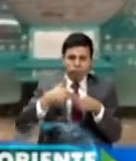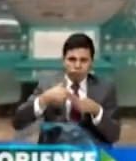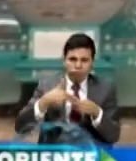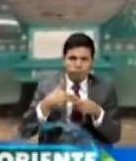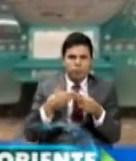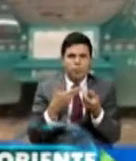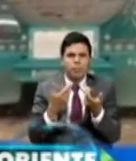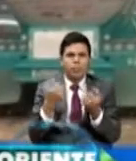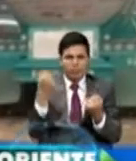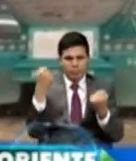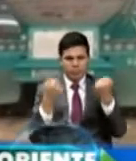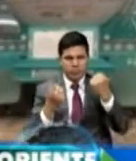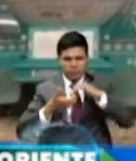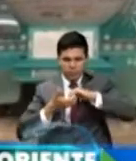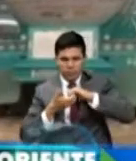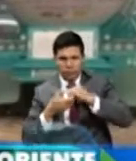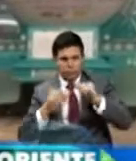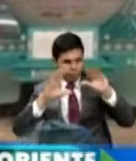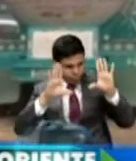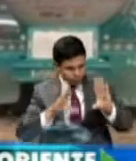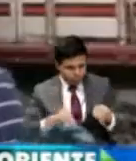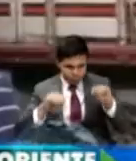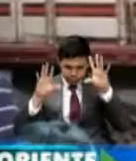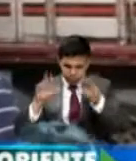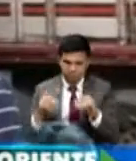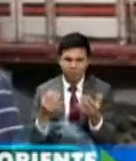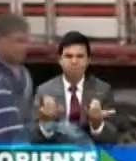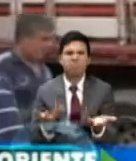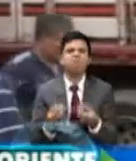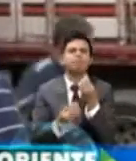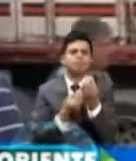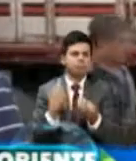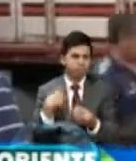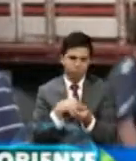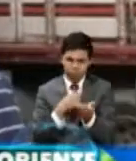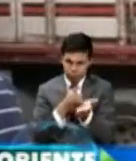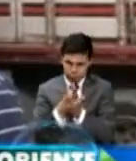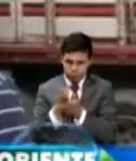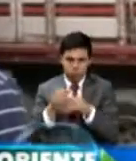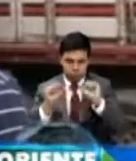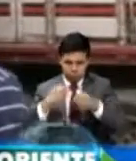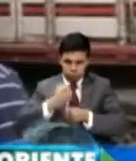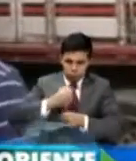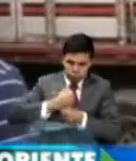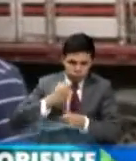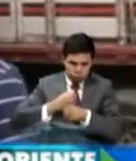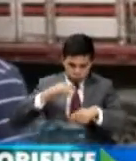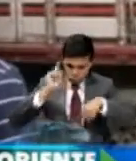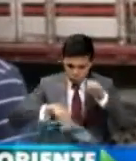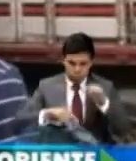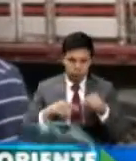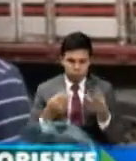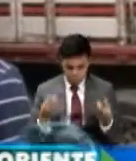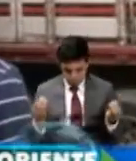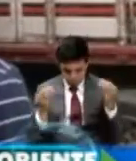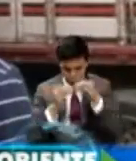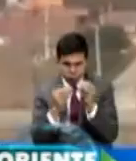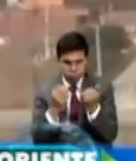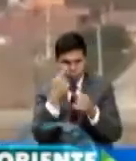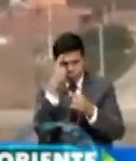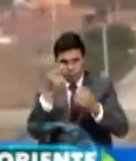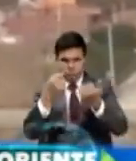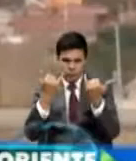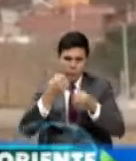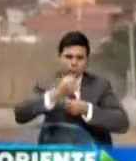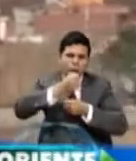combustible de las mulas están vacíos. O sea, totalmente no podemos seguir trabajando, y esas actividades